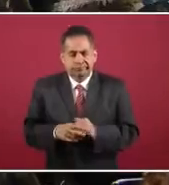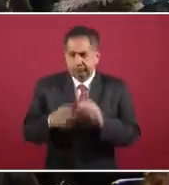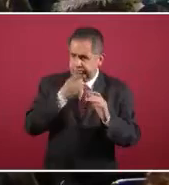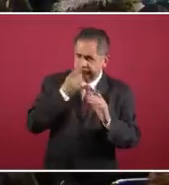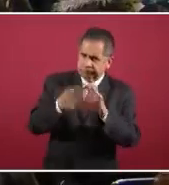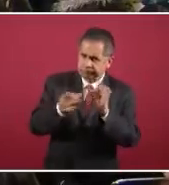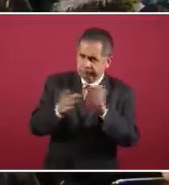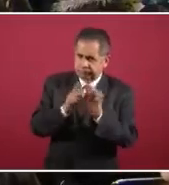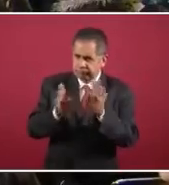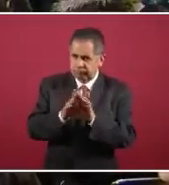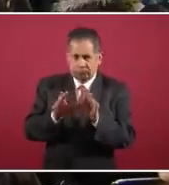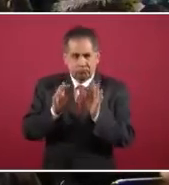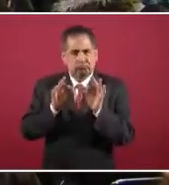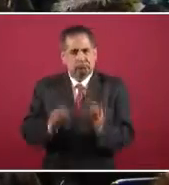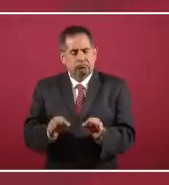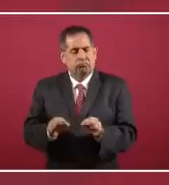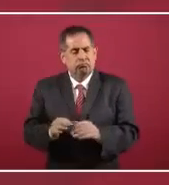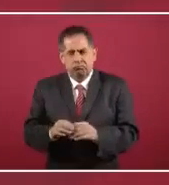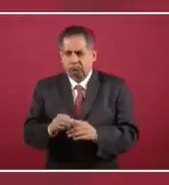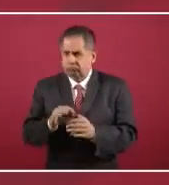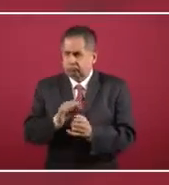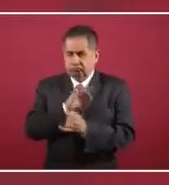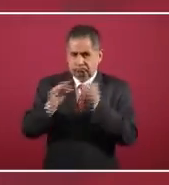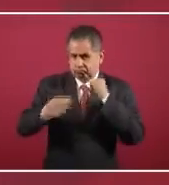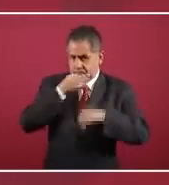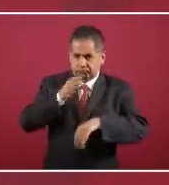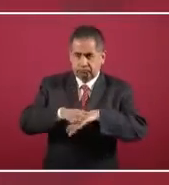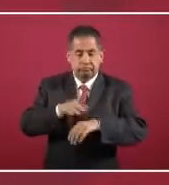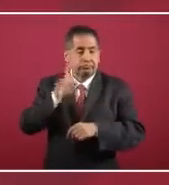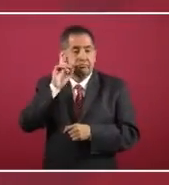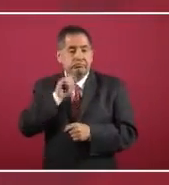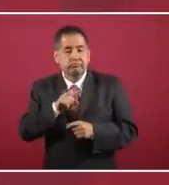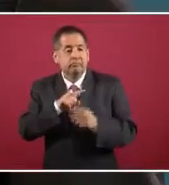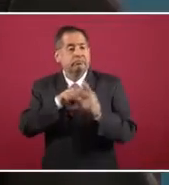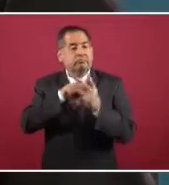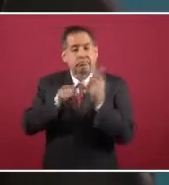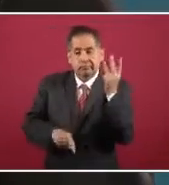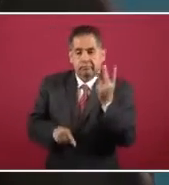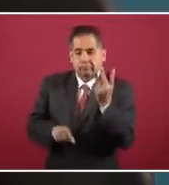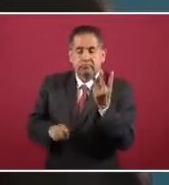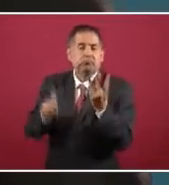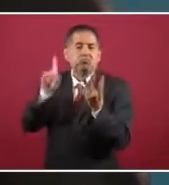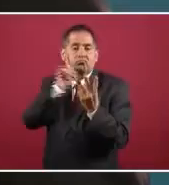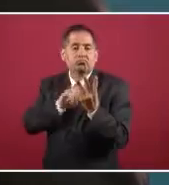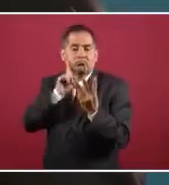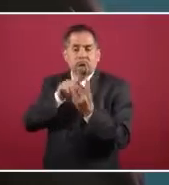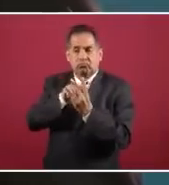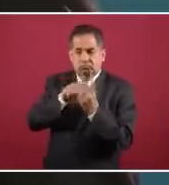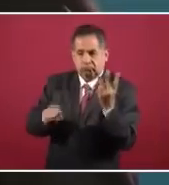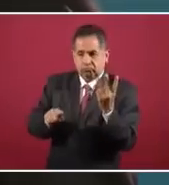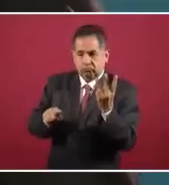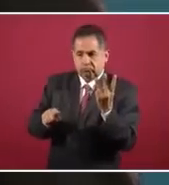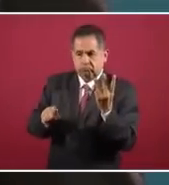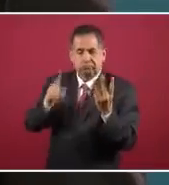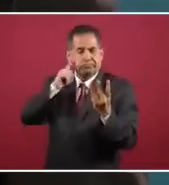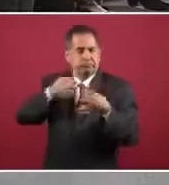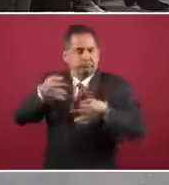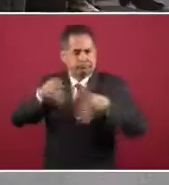este acto, mañana voy a enviar la terna y van a ser tres mujeres.